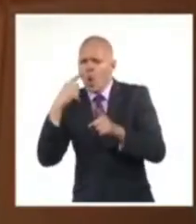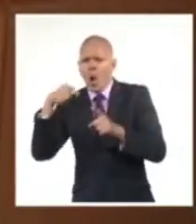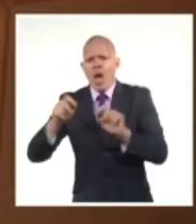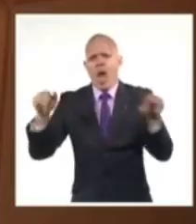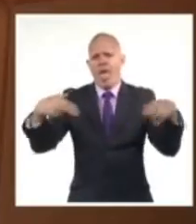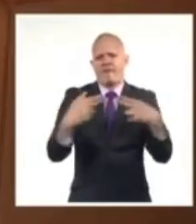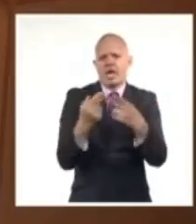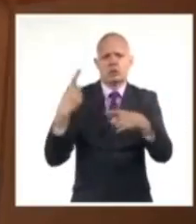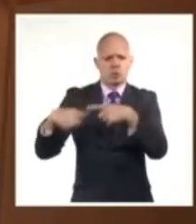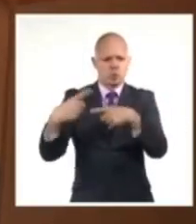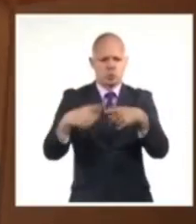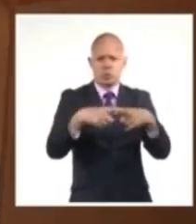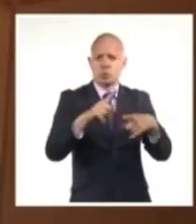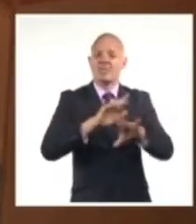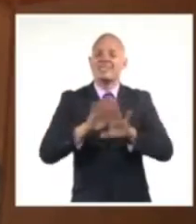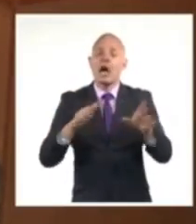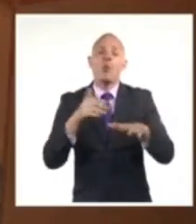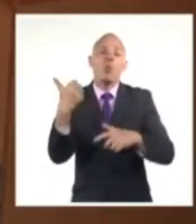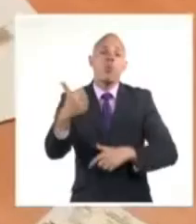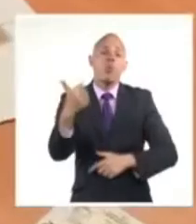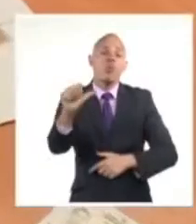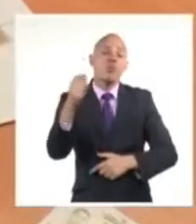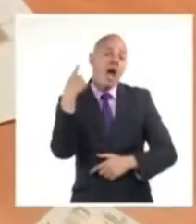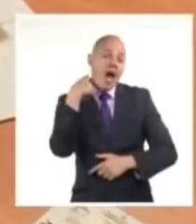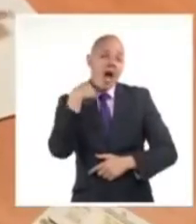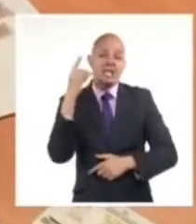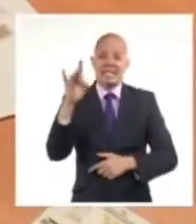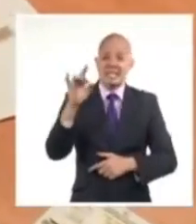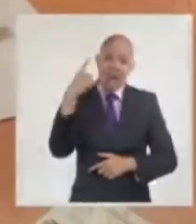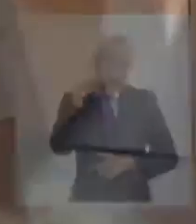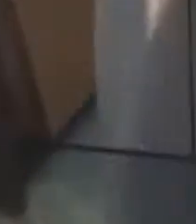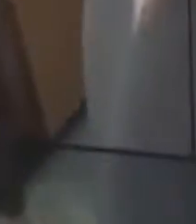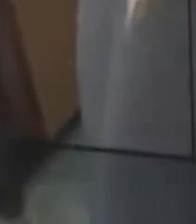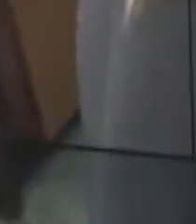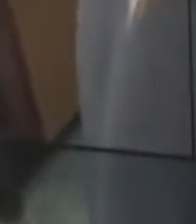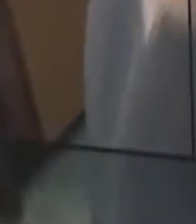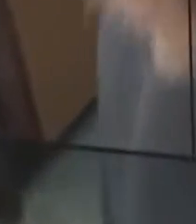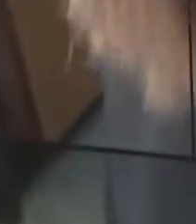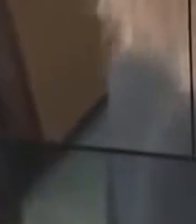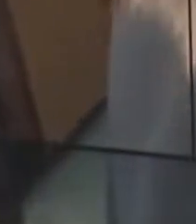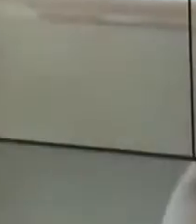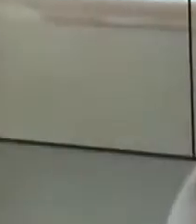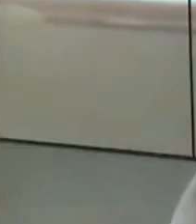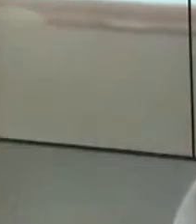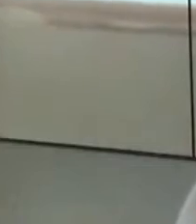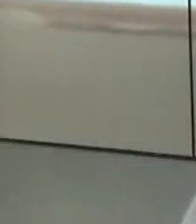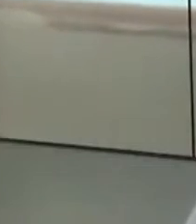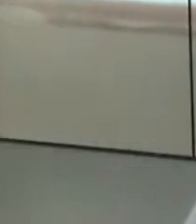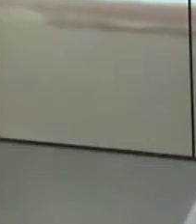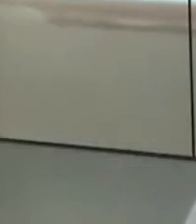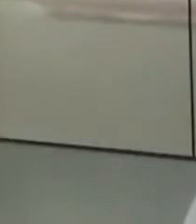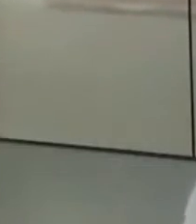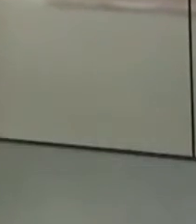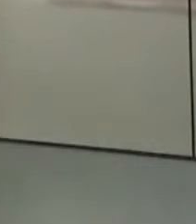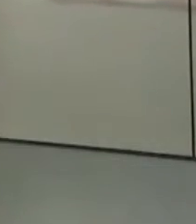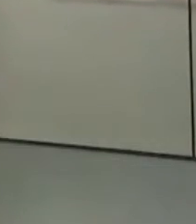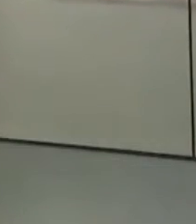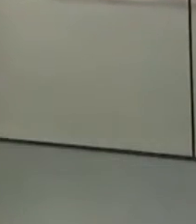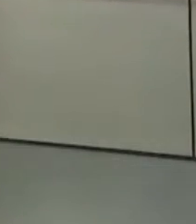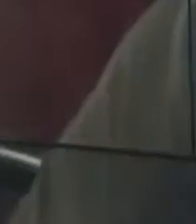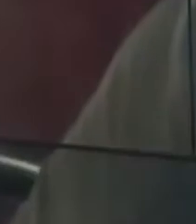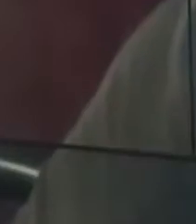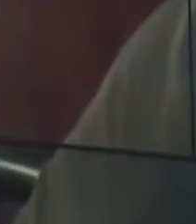marcando un desarrollo de más de 10 años, de 15 años, en eventos internacionales, en eventos nacionales, discutiendo estos temas, como por ejemplo el tema de la contratación económica en